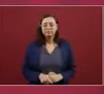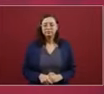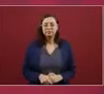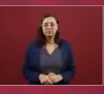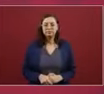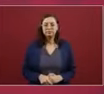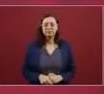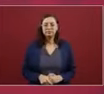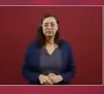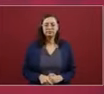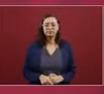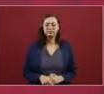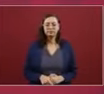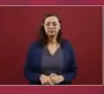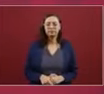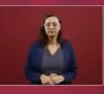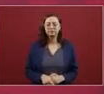dejando solo